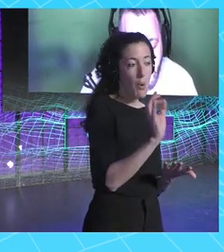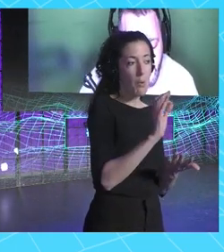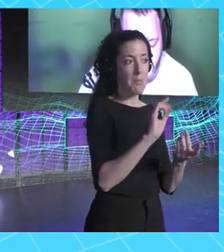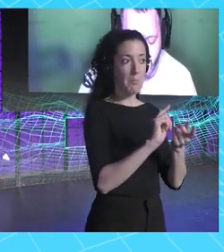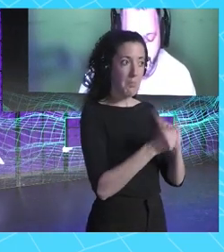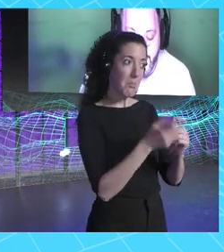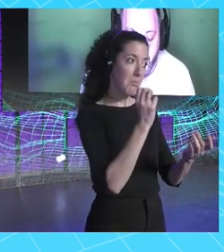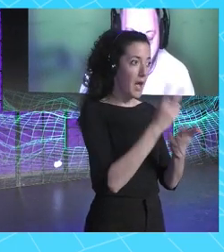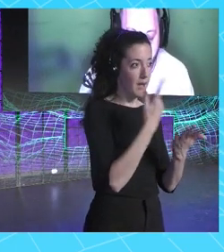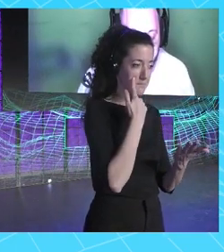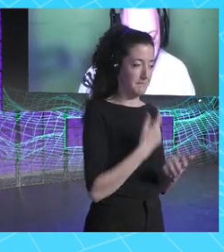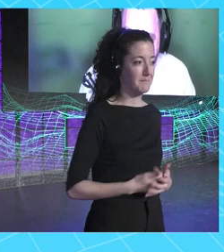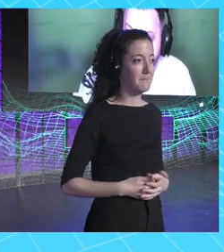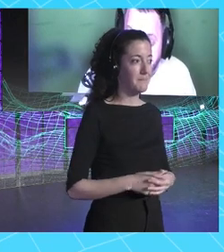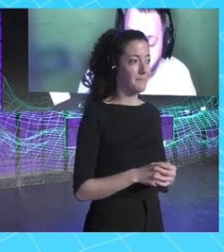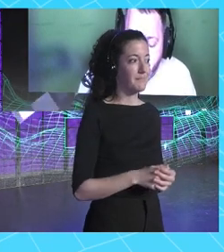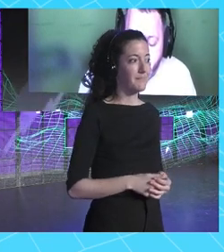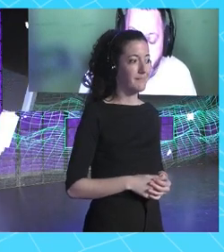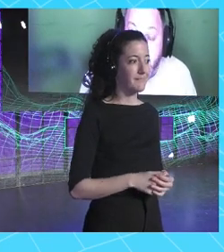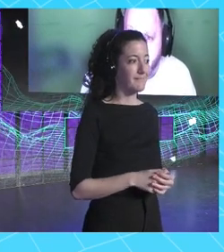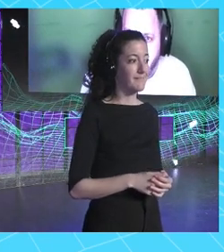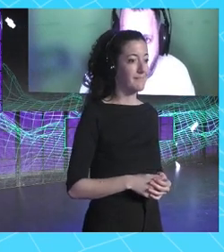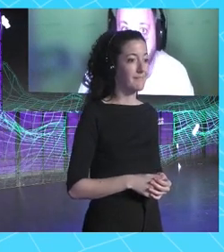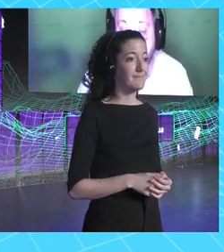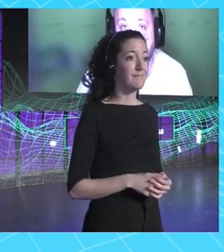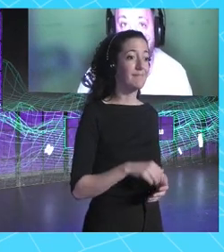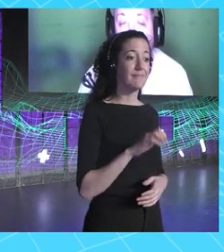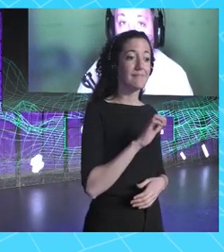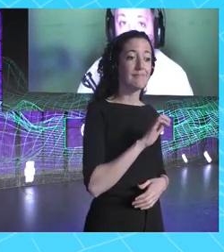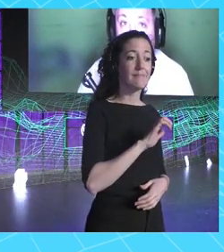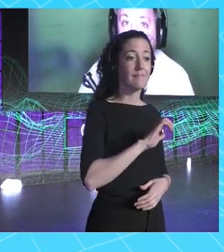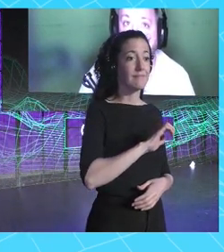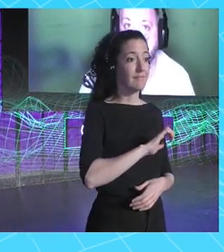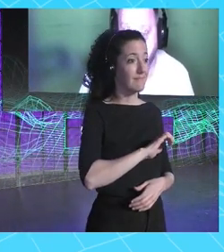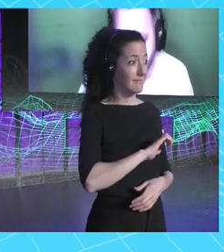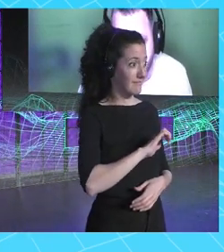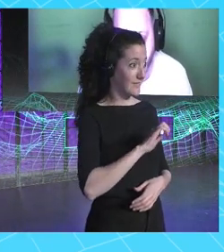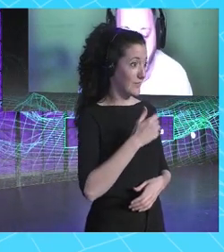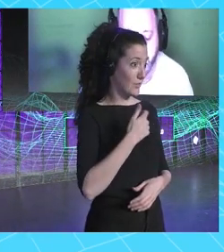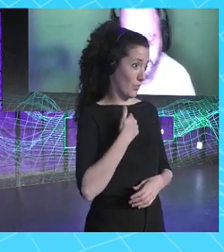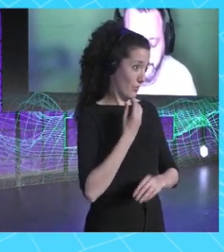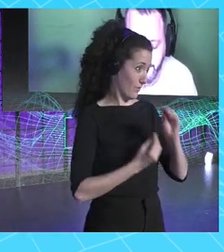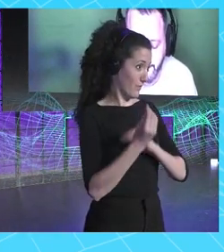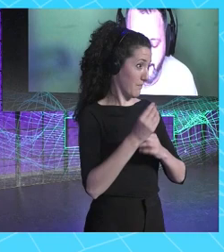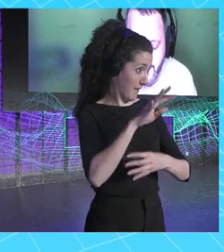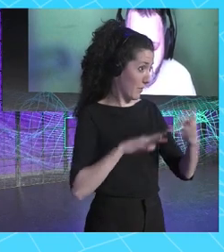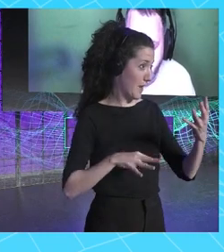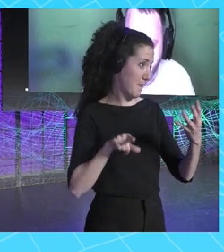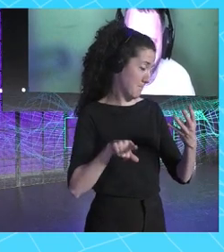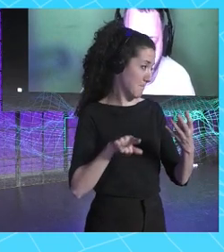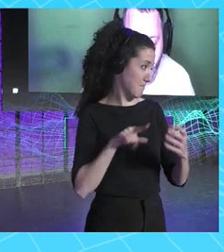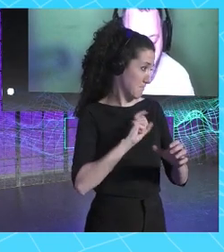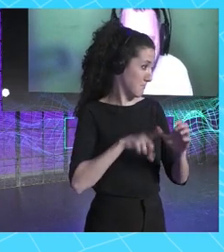pero en Eurogamer al final yo cuando estaba estudiando estudió comunicación audiovisual en Barcelona y soy de Barcelona y